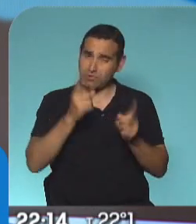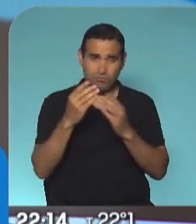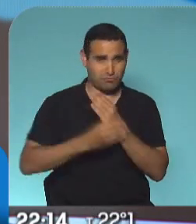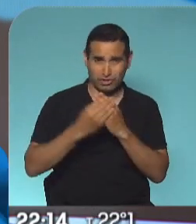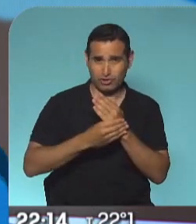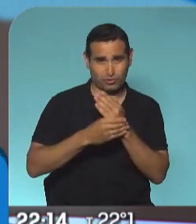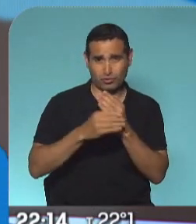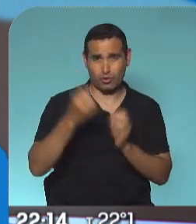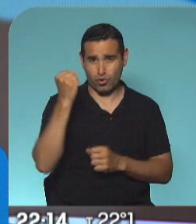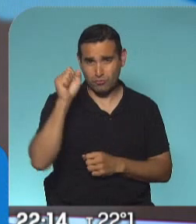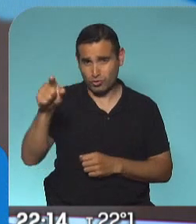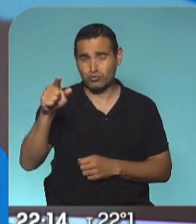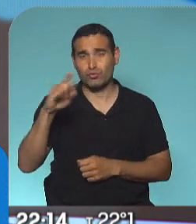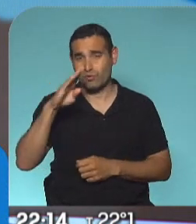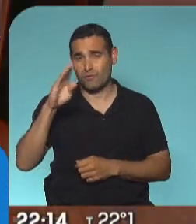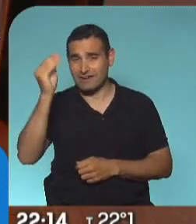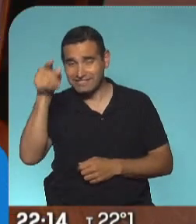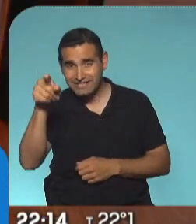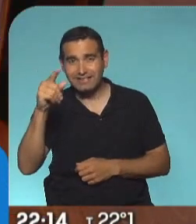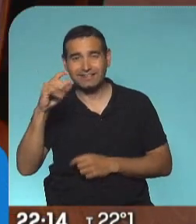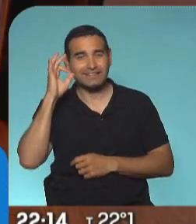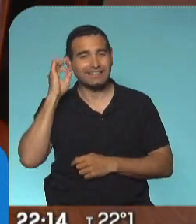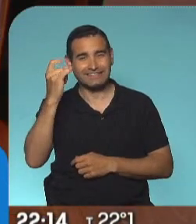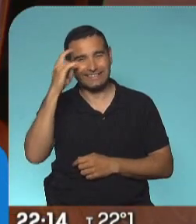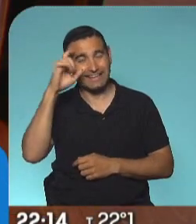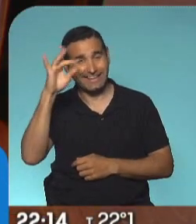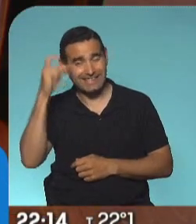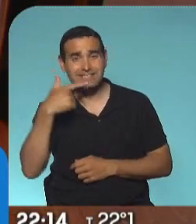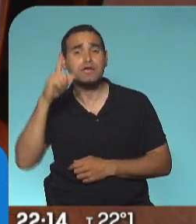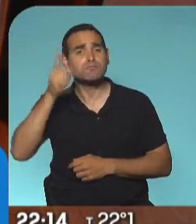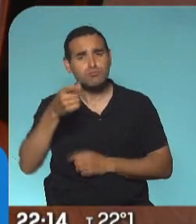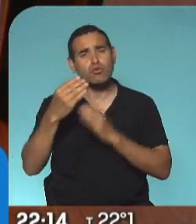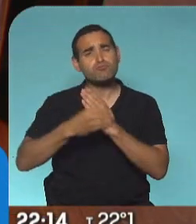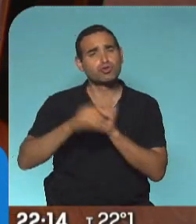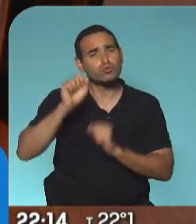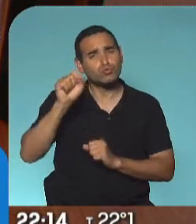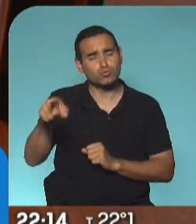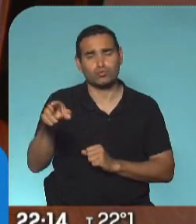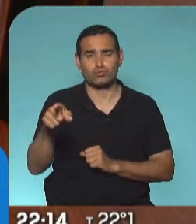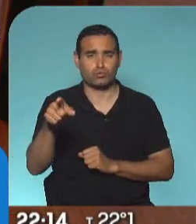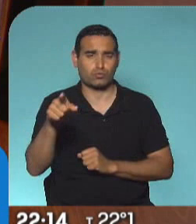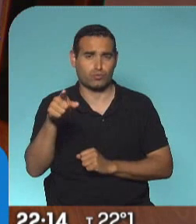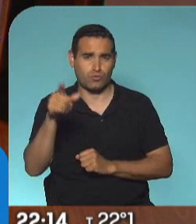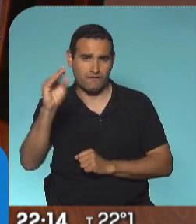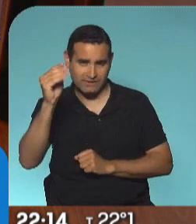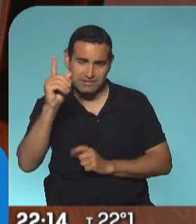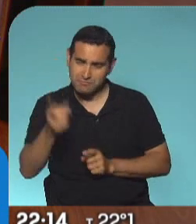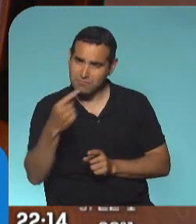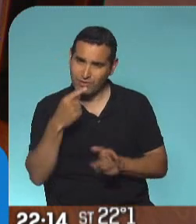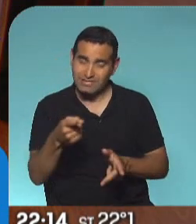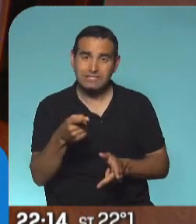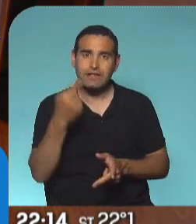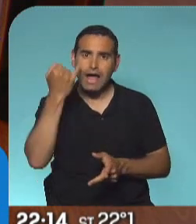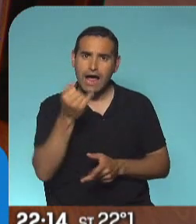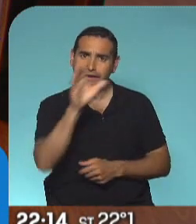Economía de Brasil, Paulo Guedes, como se han manifestado incluso el canciller brasilero, con otras palabras también. Entonces, se está creando no solo